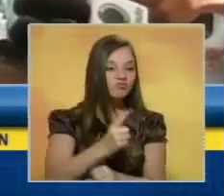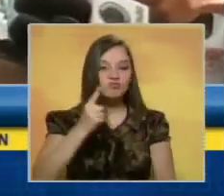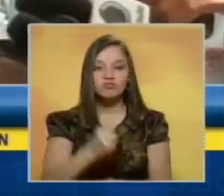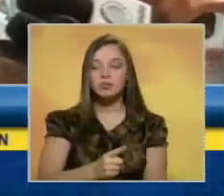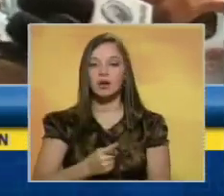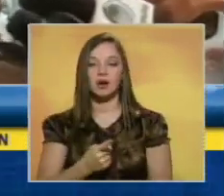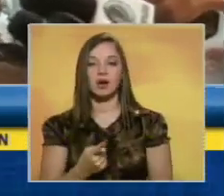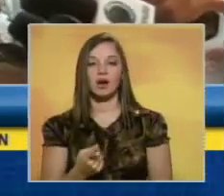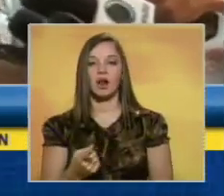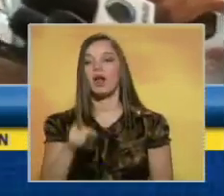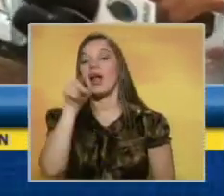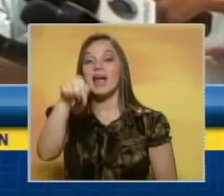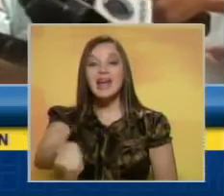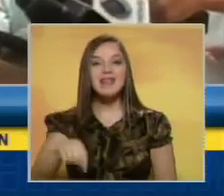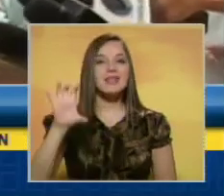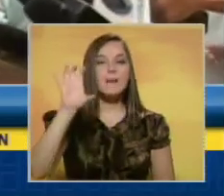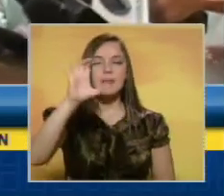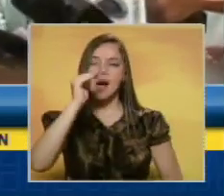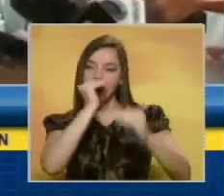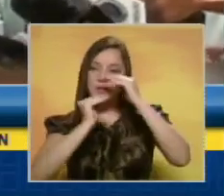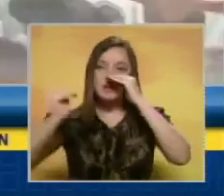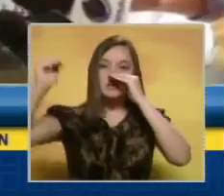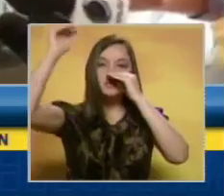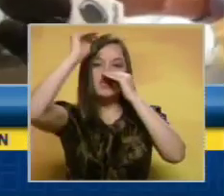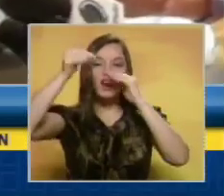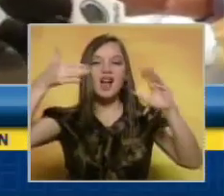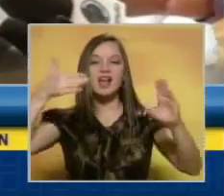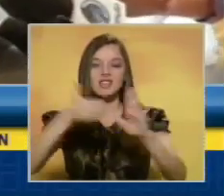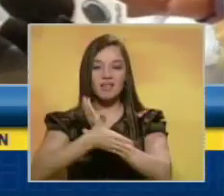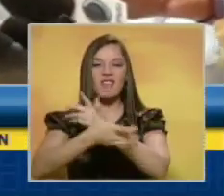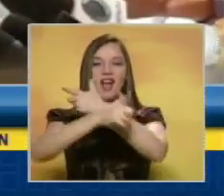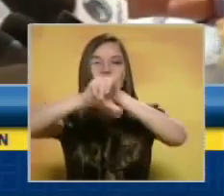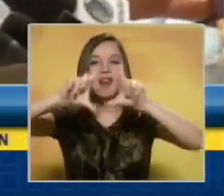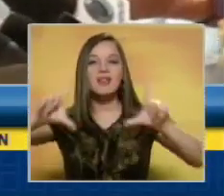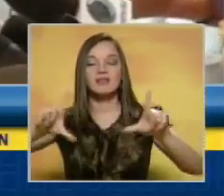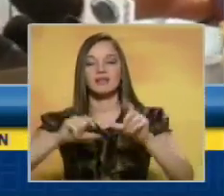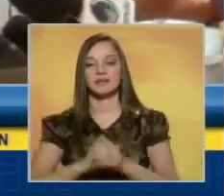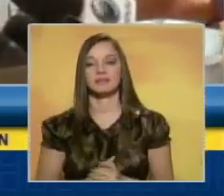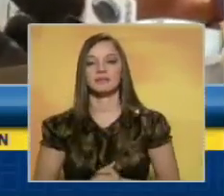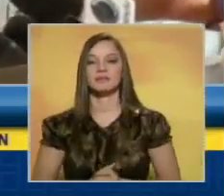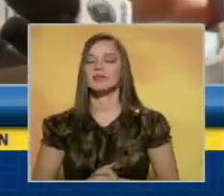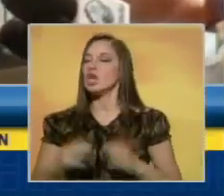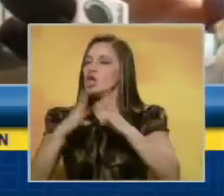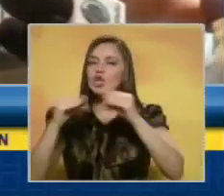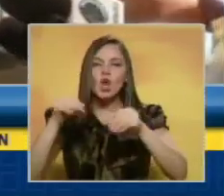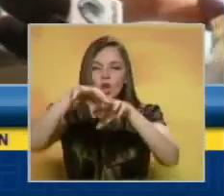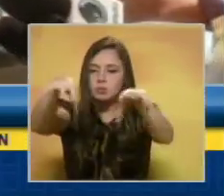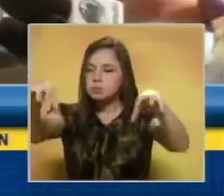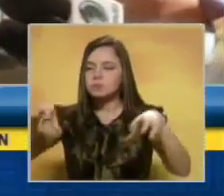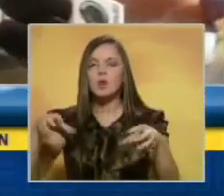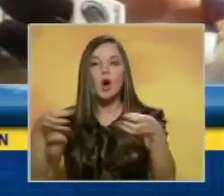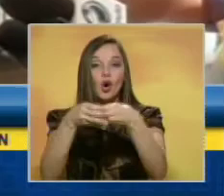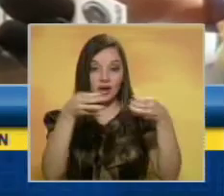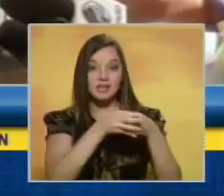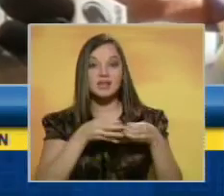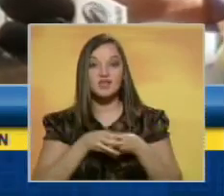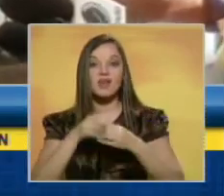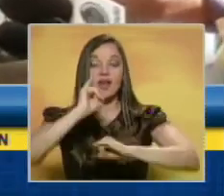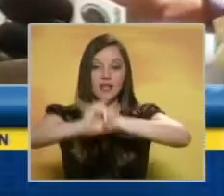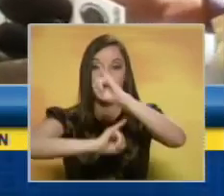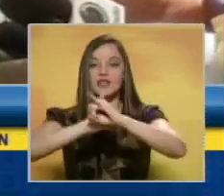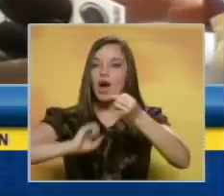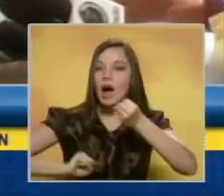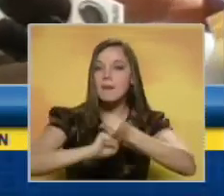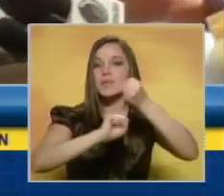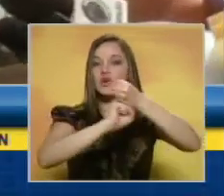imposiciones, esta patria es soberana y libre. Recibimos el apoyo de todas las organizaciones internacionales,